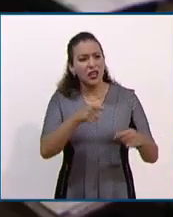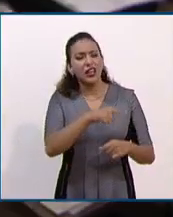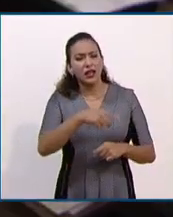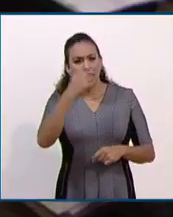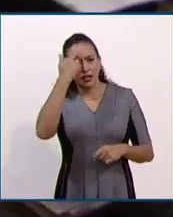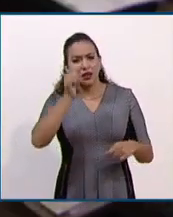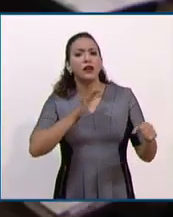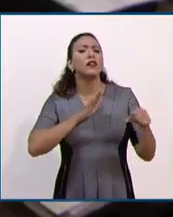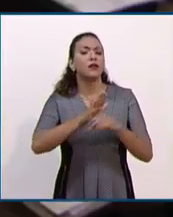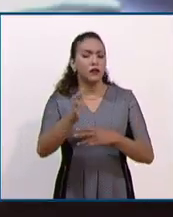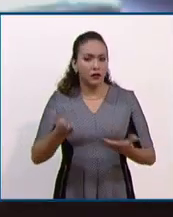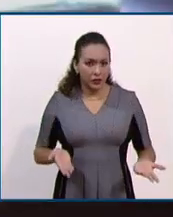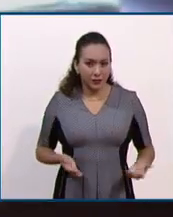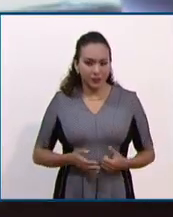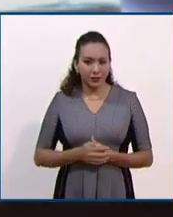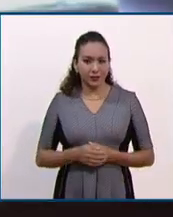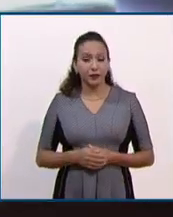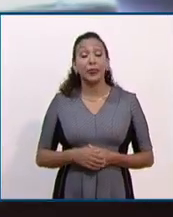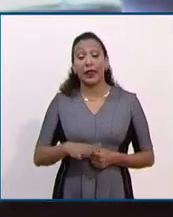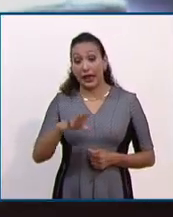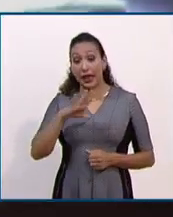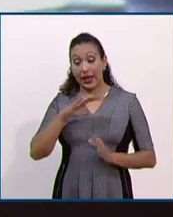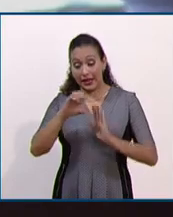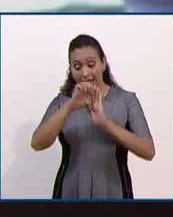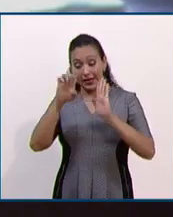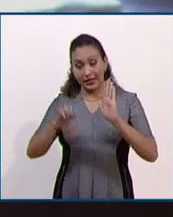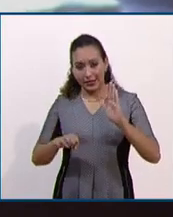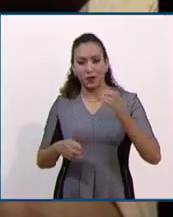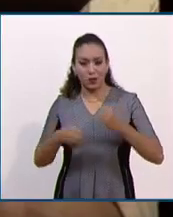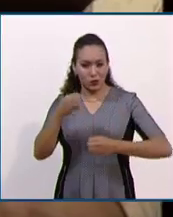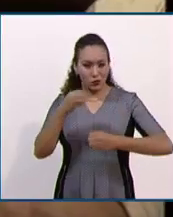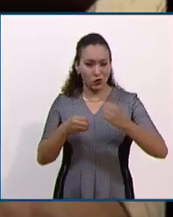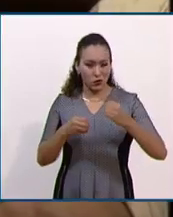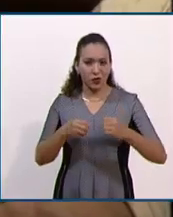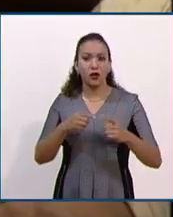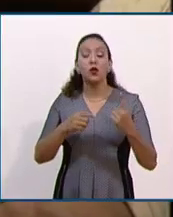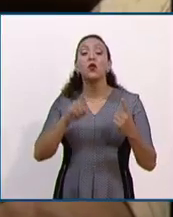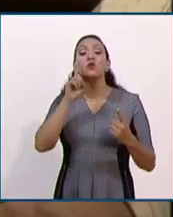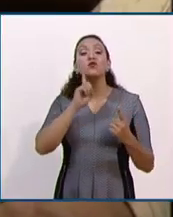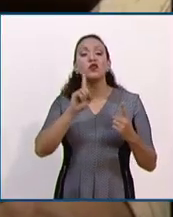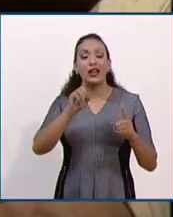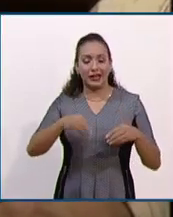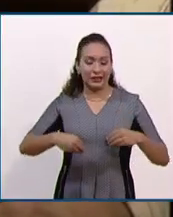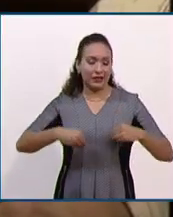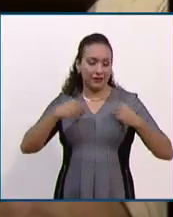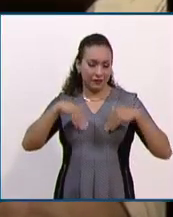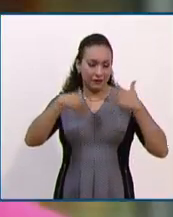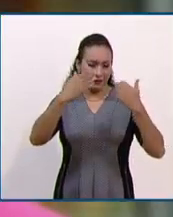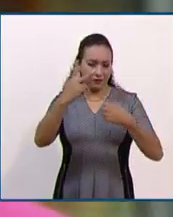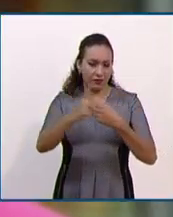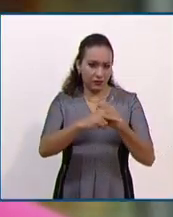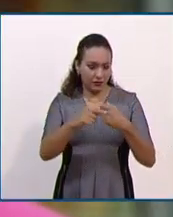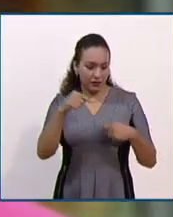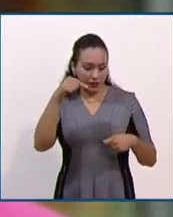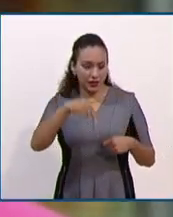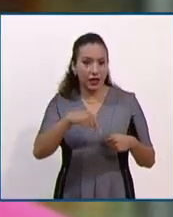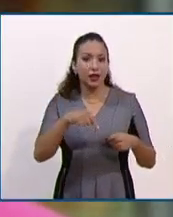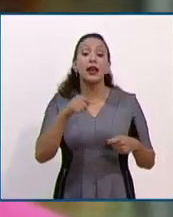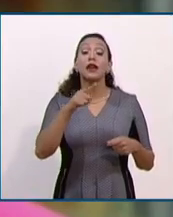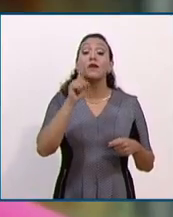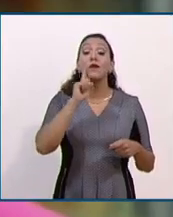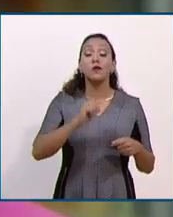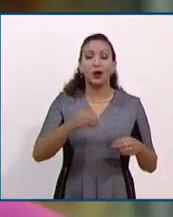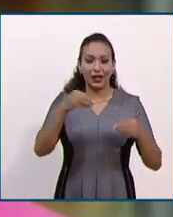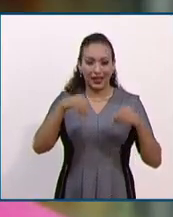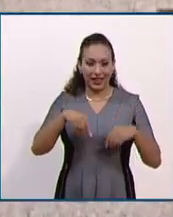delito. Esto al resolver un caso relacionado con un juicio penal seguido en contra de una mujer extranjera, quien fue condenada por el delito de trata de personas